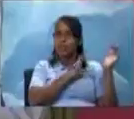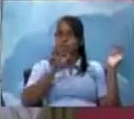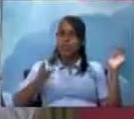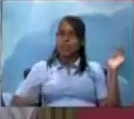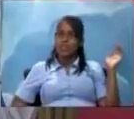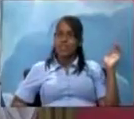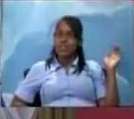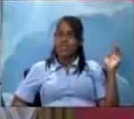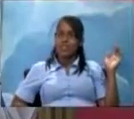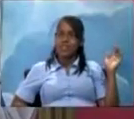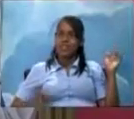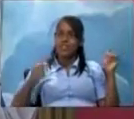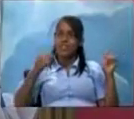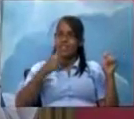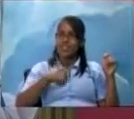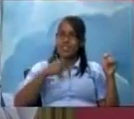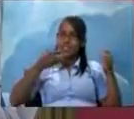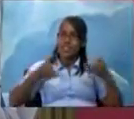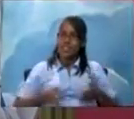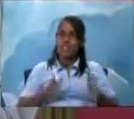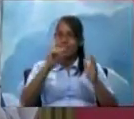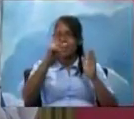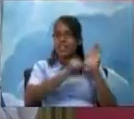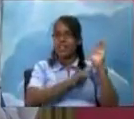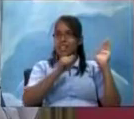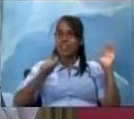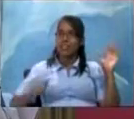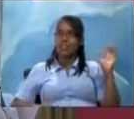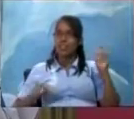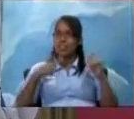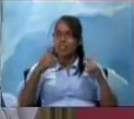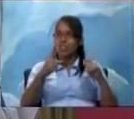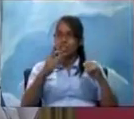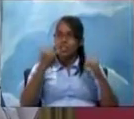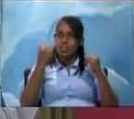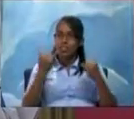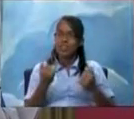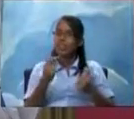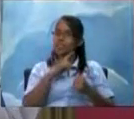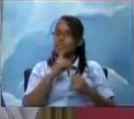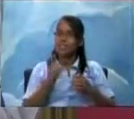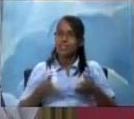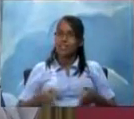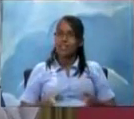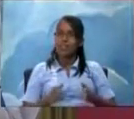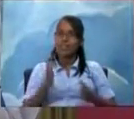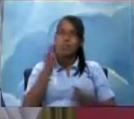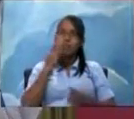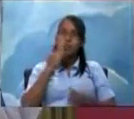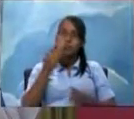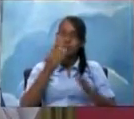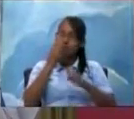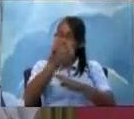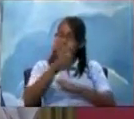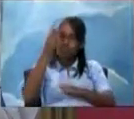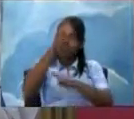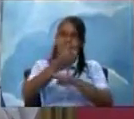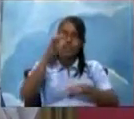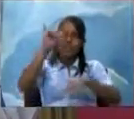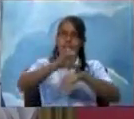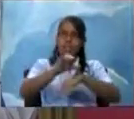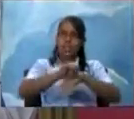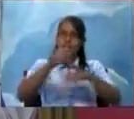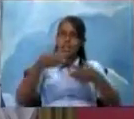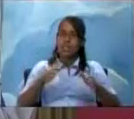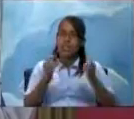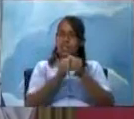Cuéntanos. Yo nací en el Señor. Cuando ya nací, mi mamá iba a la iglesia.